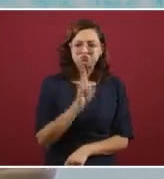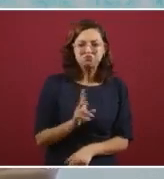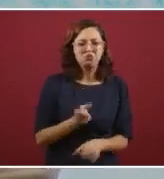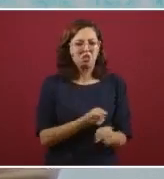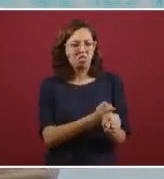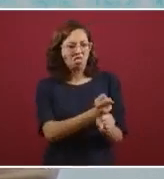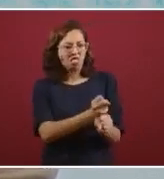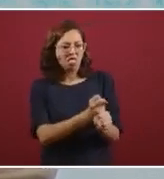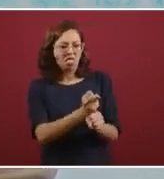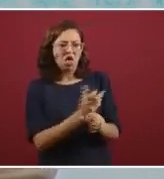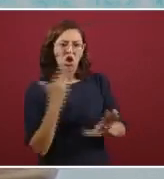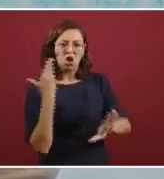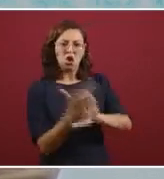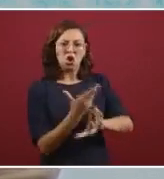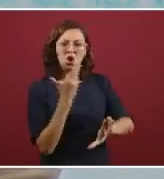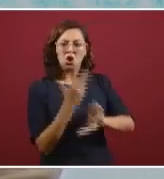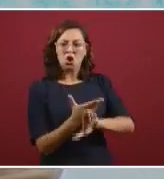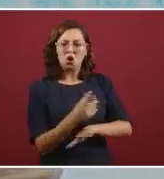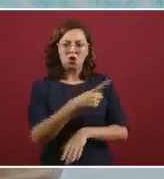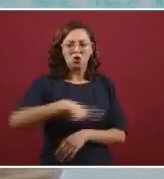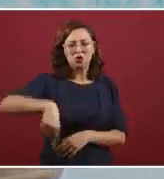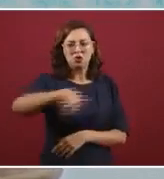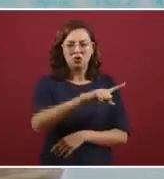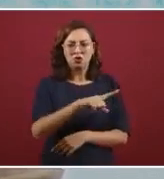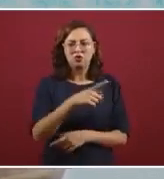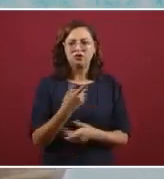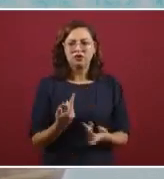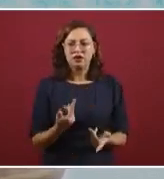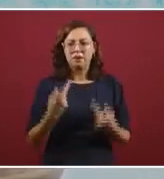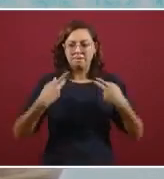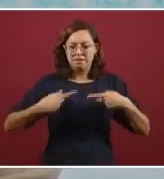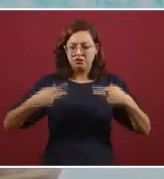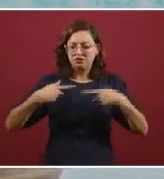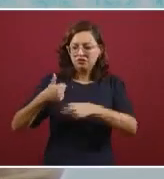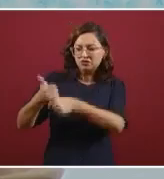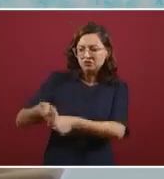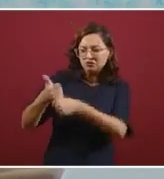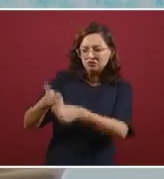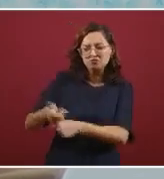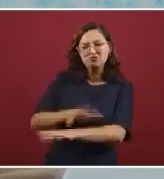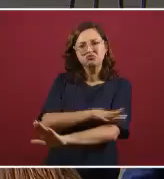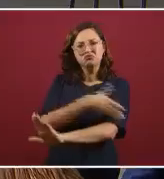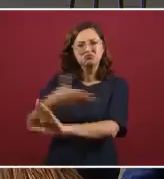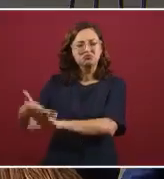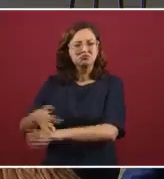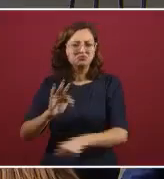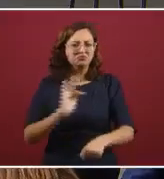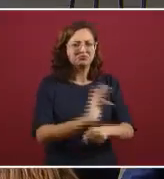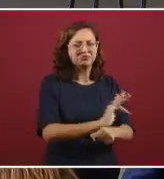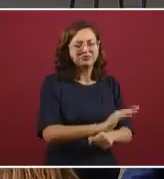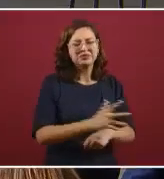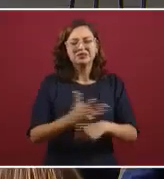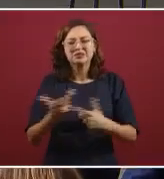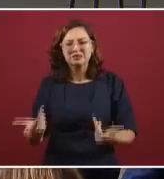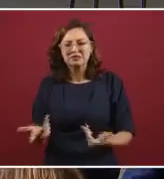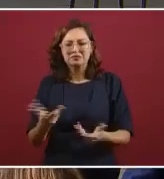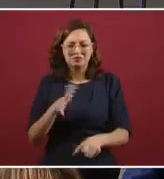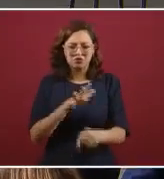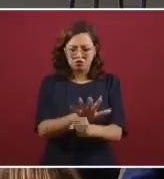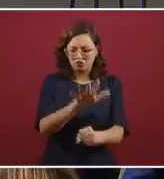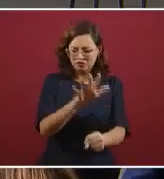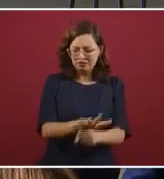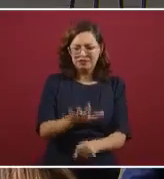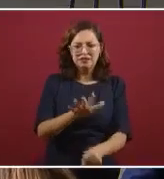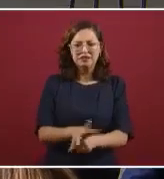en beneficio de los perpetradores y en contra del derecho de las víctimas. Habiendo elementos claros y suficientes